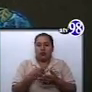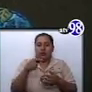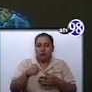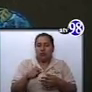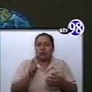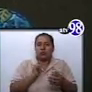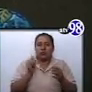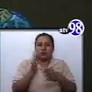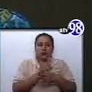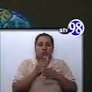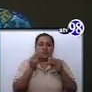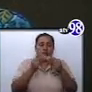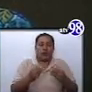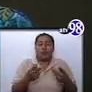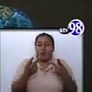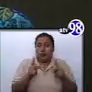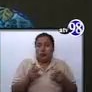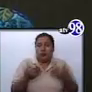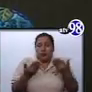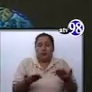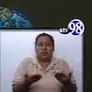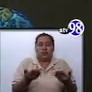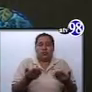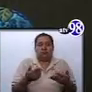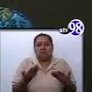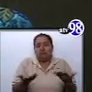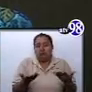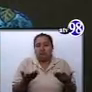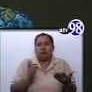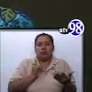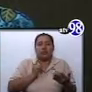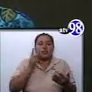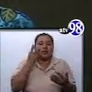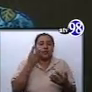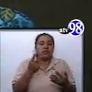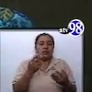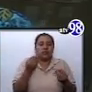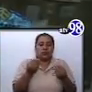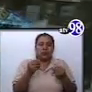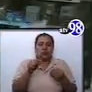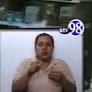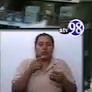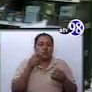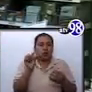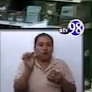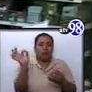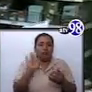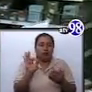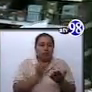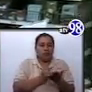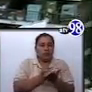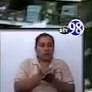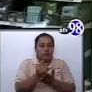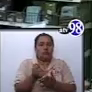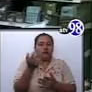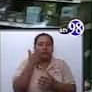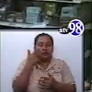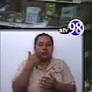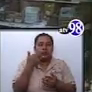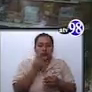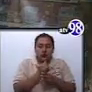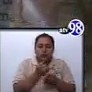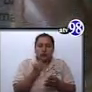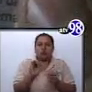estos productos, pero también tiene que ver un componente de la investigación para ver que sean